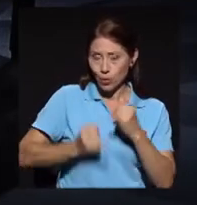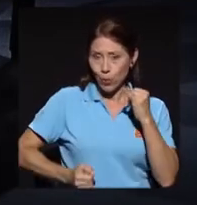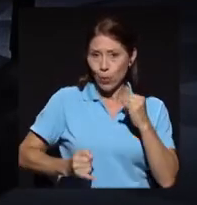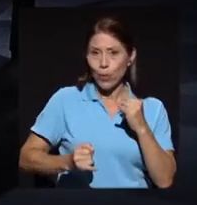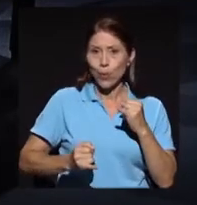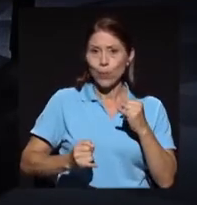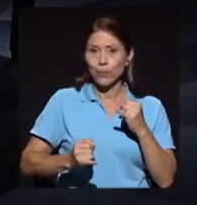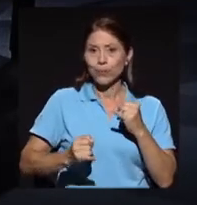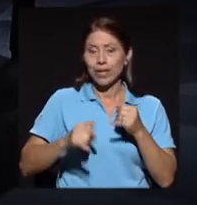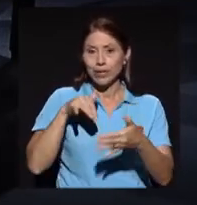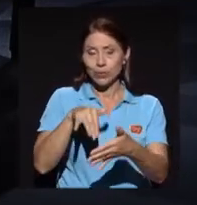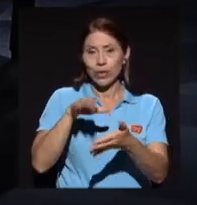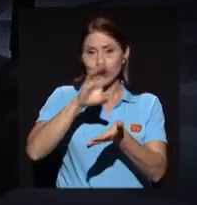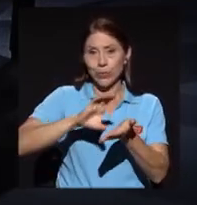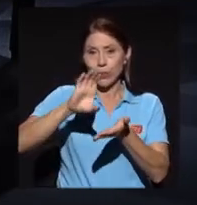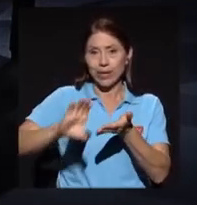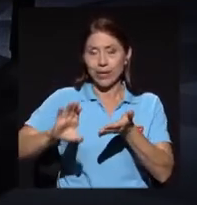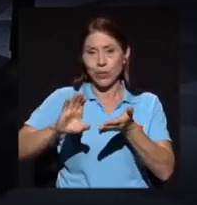en una secundaria nocturna.